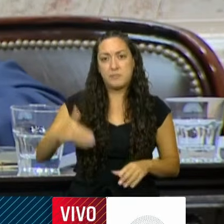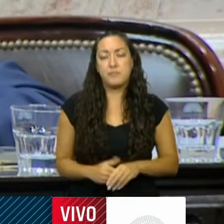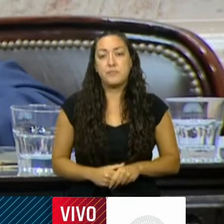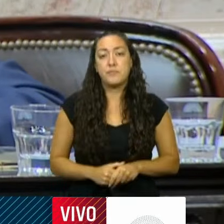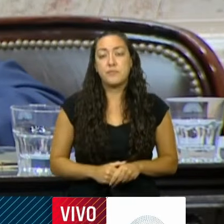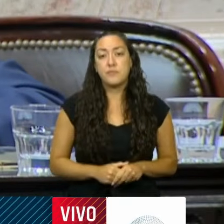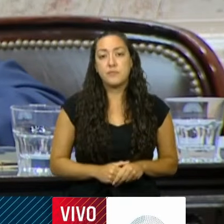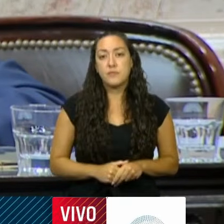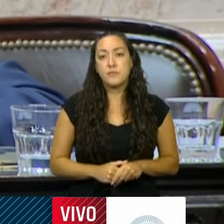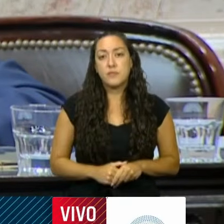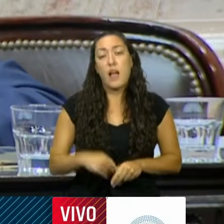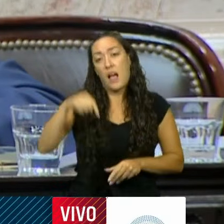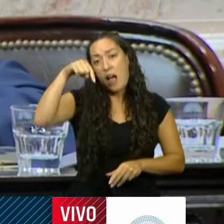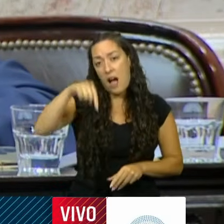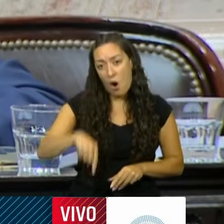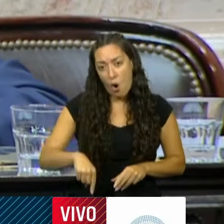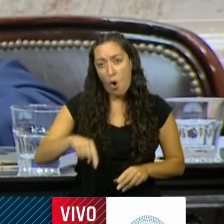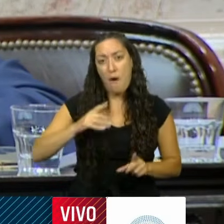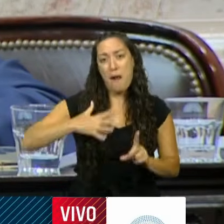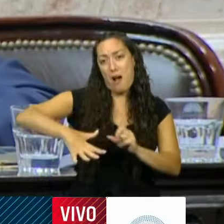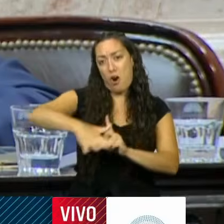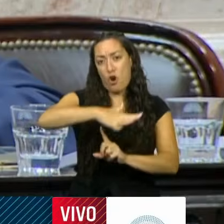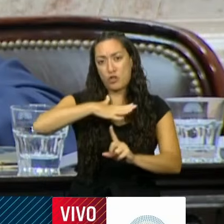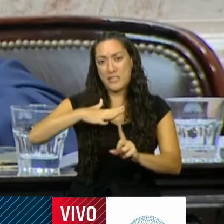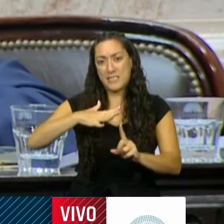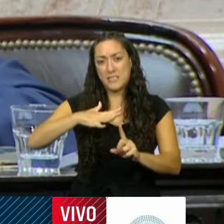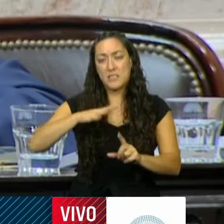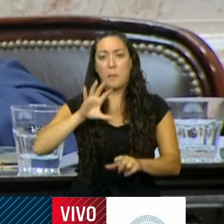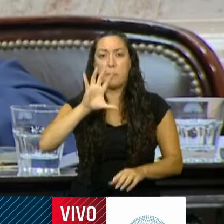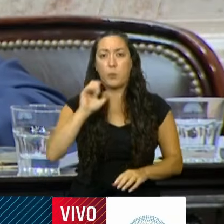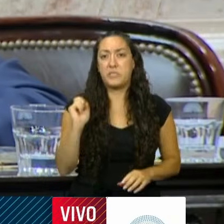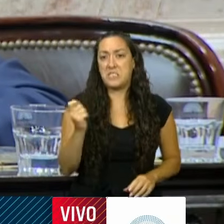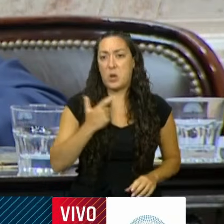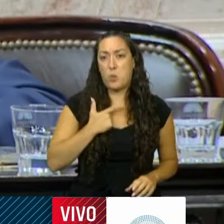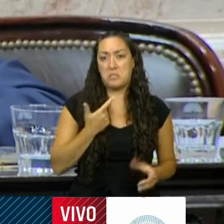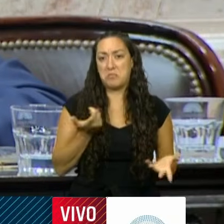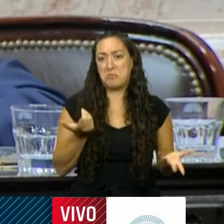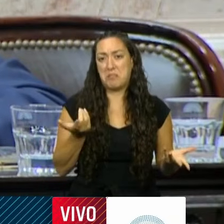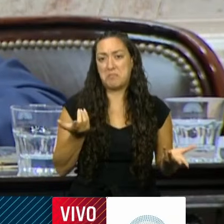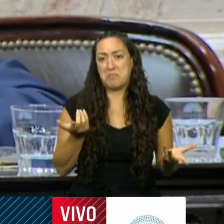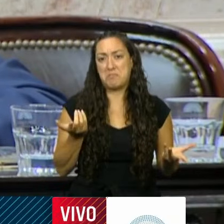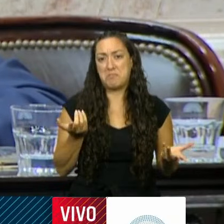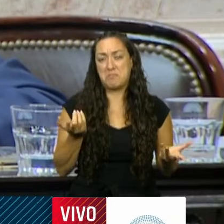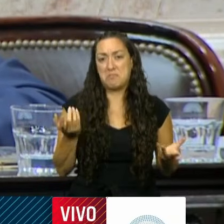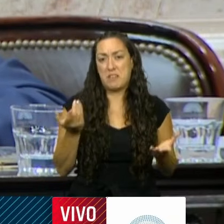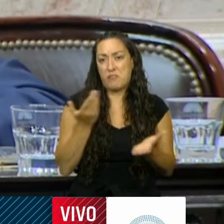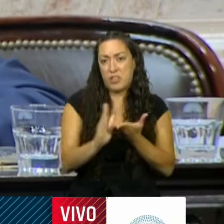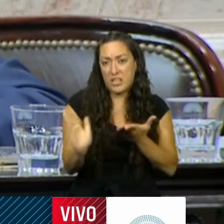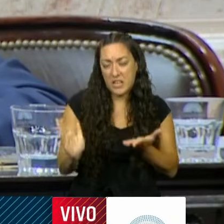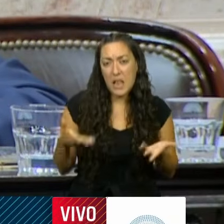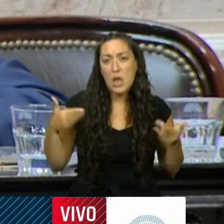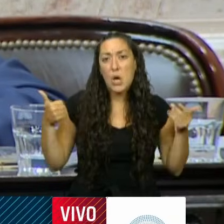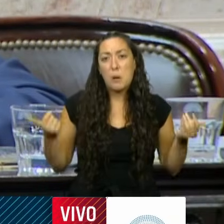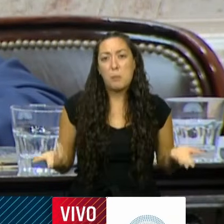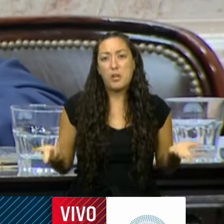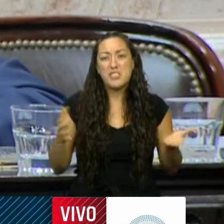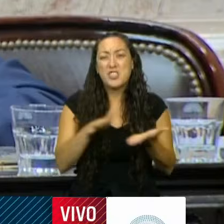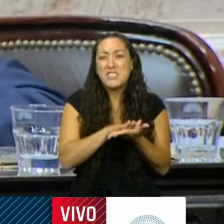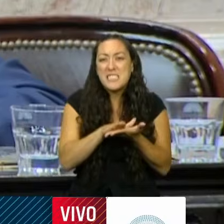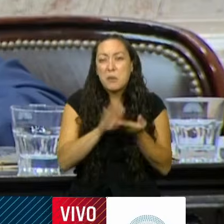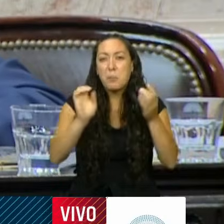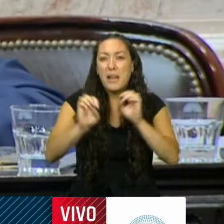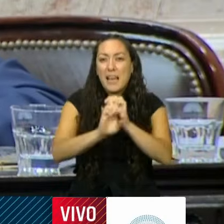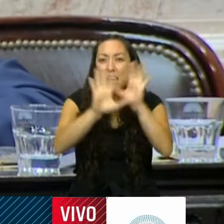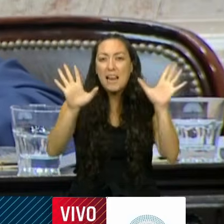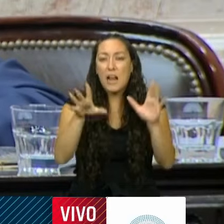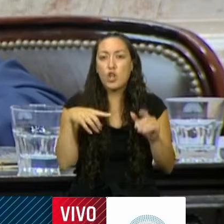y que no está teniendo en cuenta el contexto de nuestra provincia. Por ese motivo es simple y claro, no